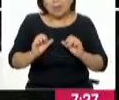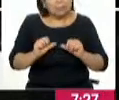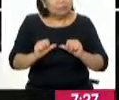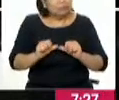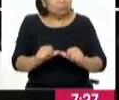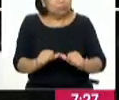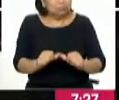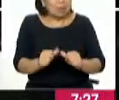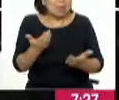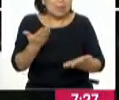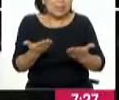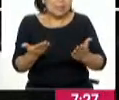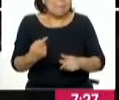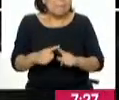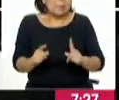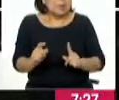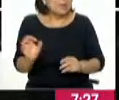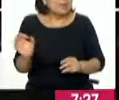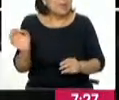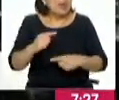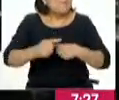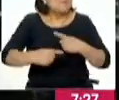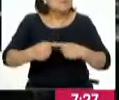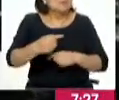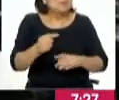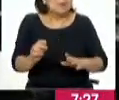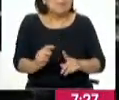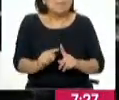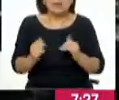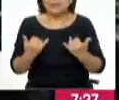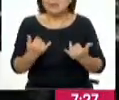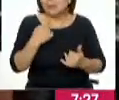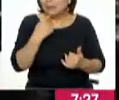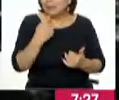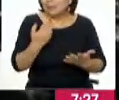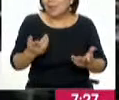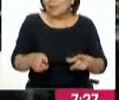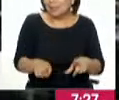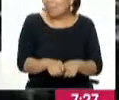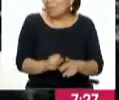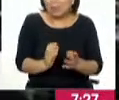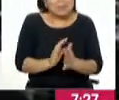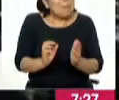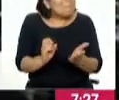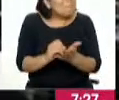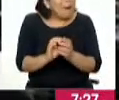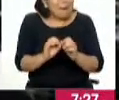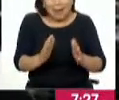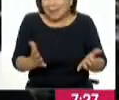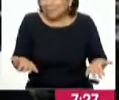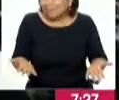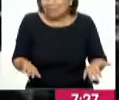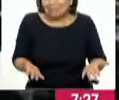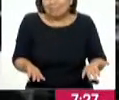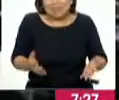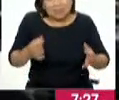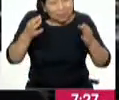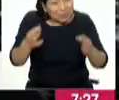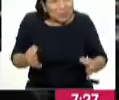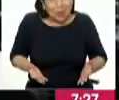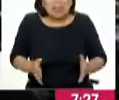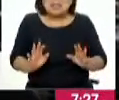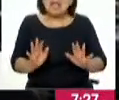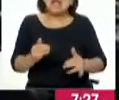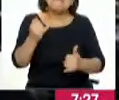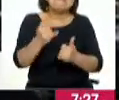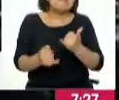mantendrán tal vez con menos intensidad, sí, la próxima semana. Pero como eso dices también, nada está claro, nada es exactamente seguro como para decir,